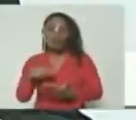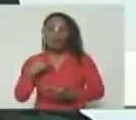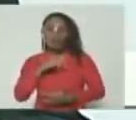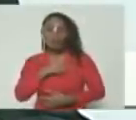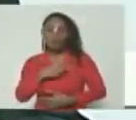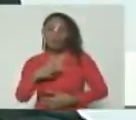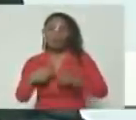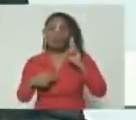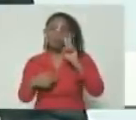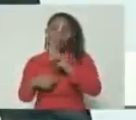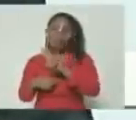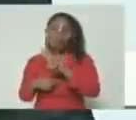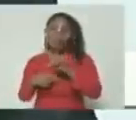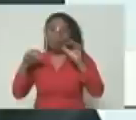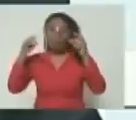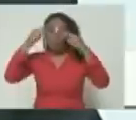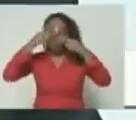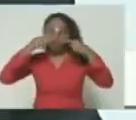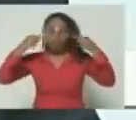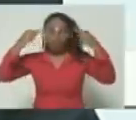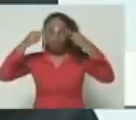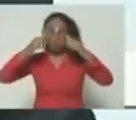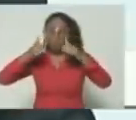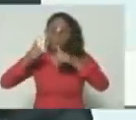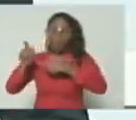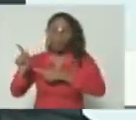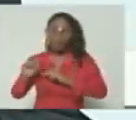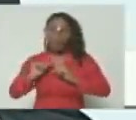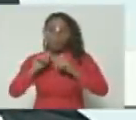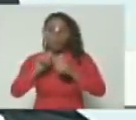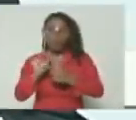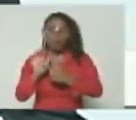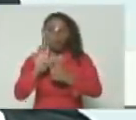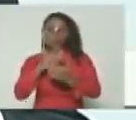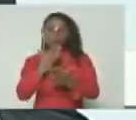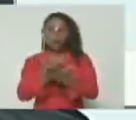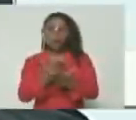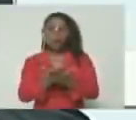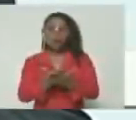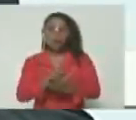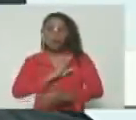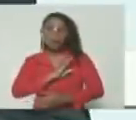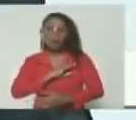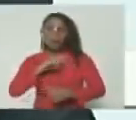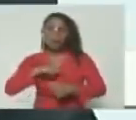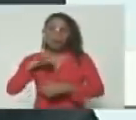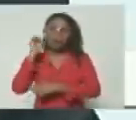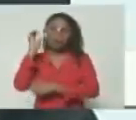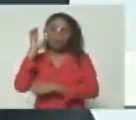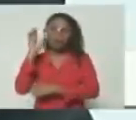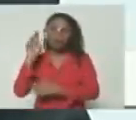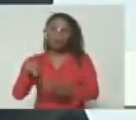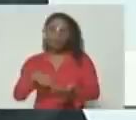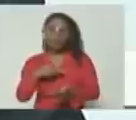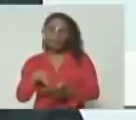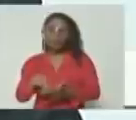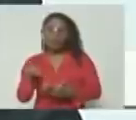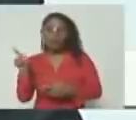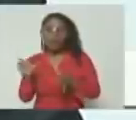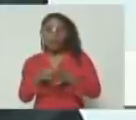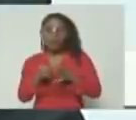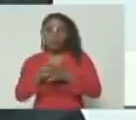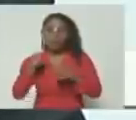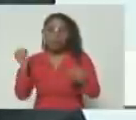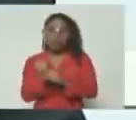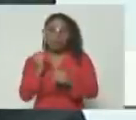vemos nosotros con buenos ojos que esa iniciativa que se planteó desde el propio seno del Parlamento, una comisión que ha estado trabajando y